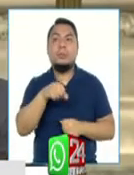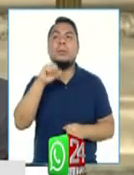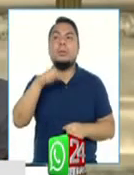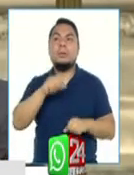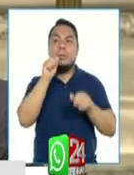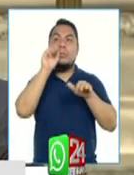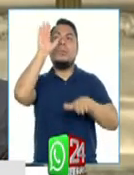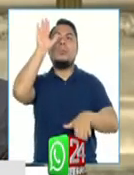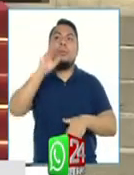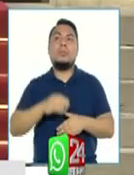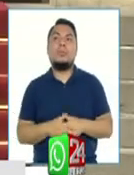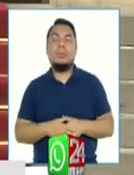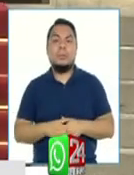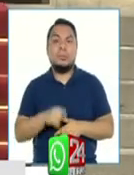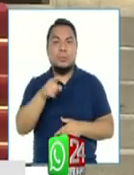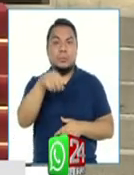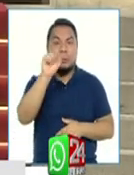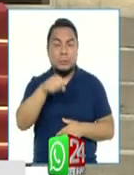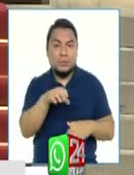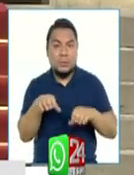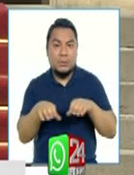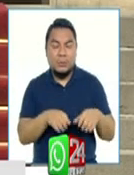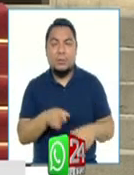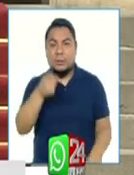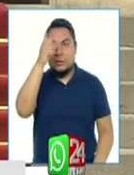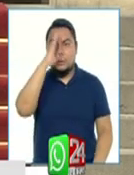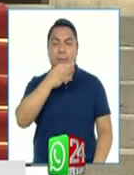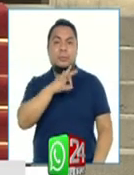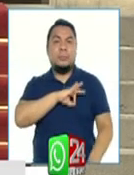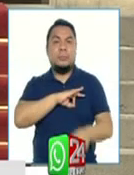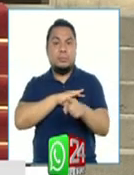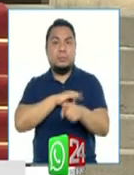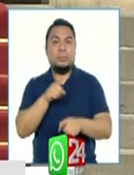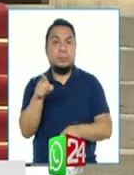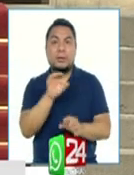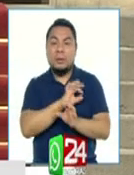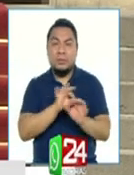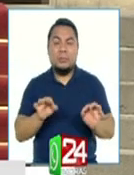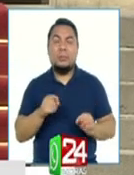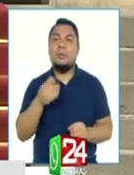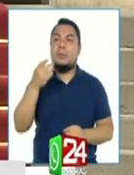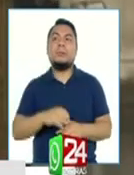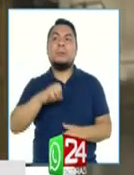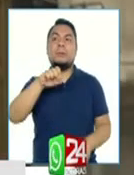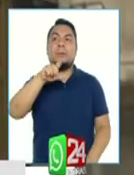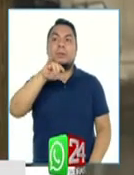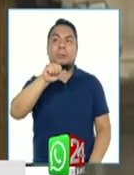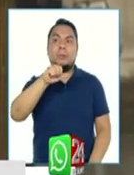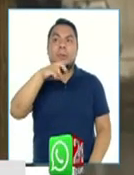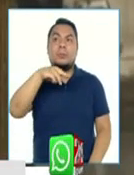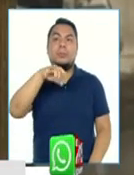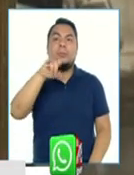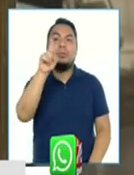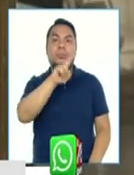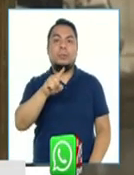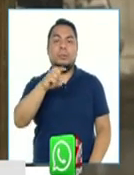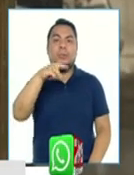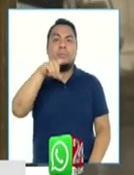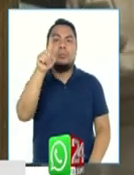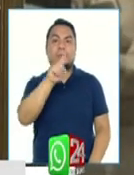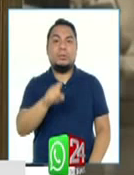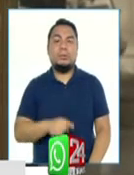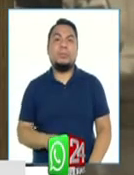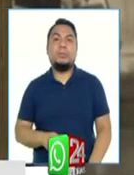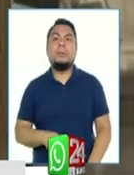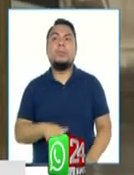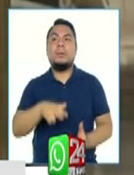de Trabajo de Alejandro Toledo, en los últimos meses crítico severo de Martín Vizcarra. En la cartera de Justicia juramentó